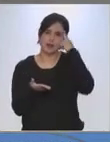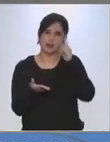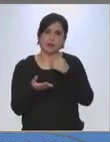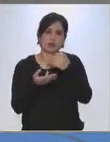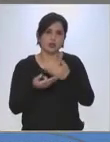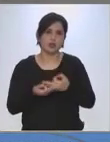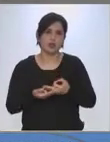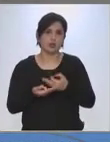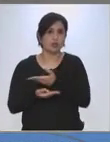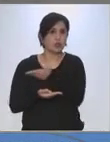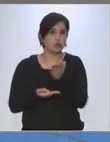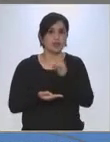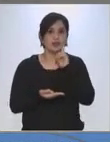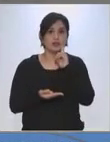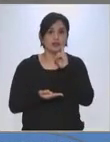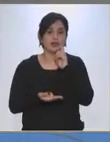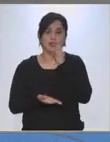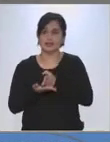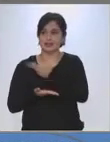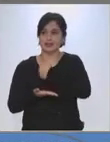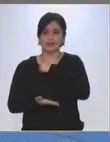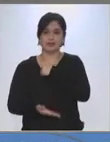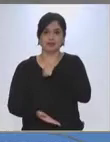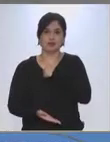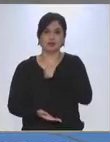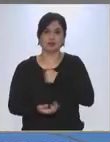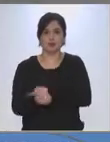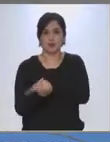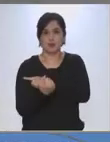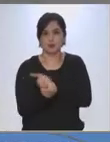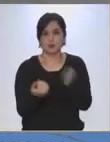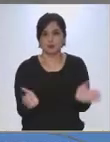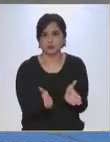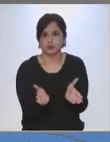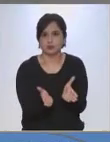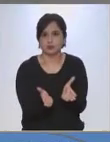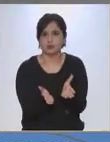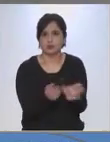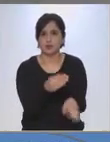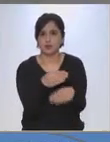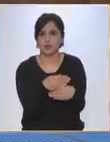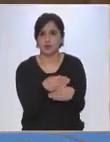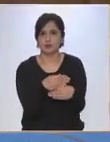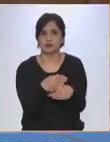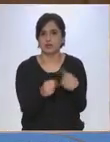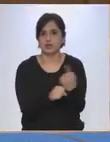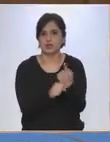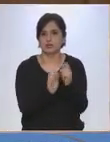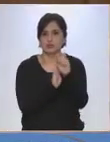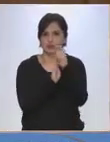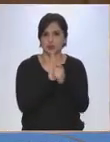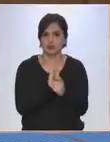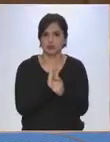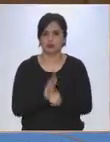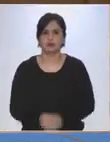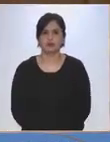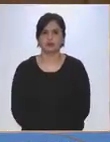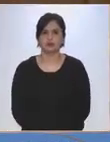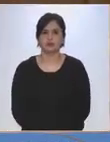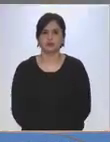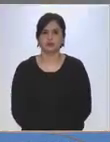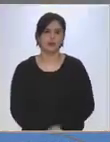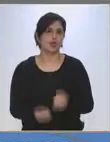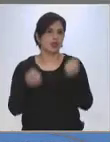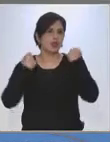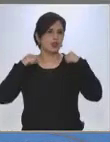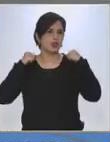ustedes tuvieran exigen de nosotros una potencia y una fuerza adicional en la discusión presupuestaria el